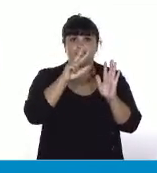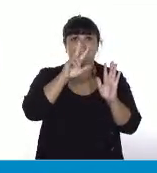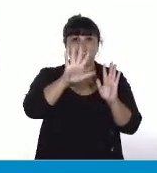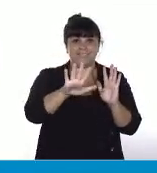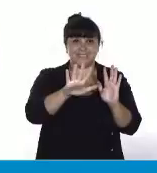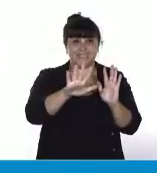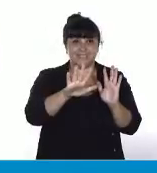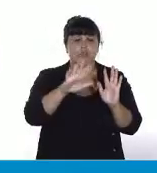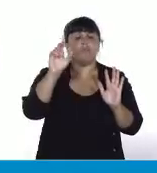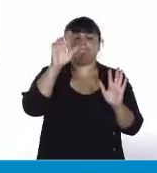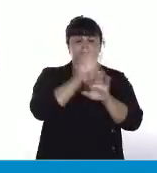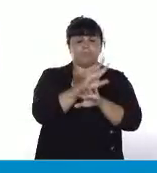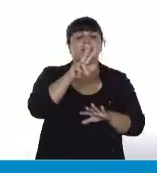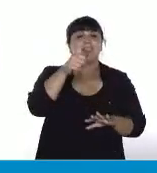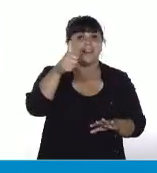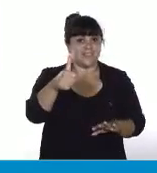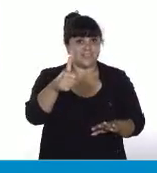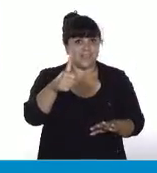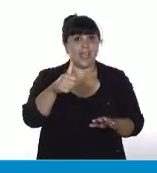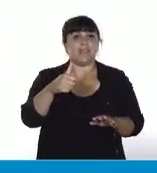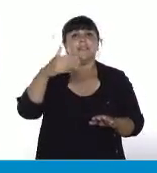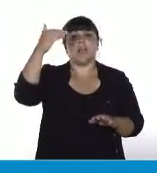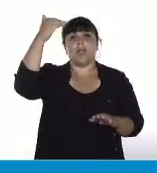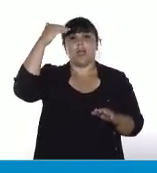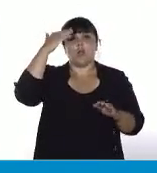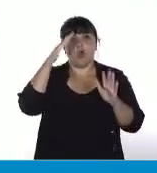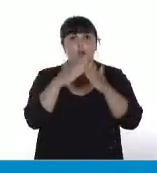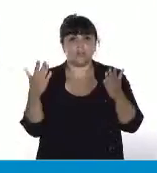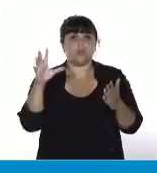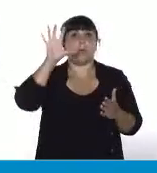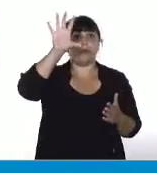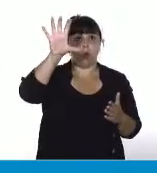35, 36 de la Constitución Provincial,